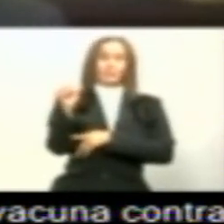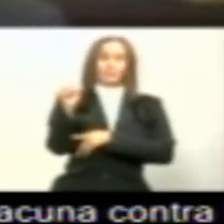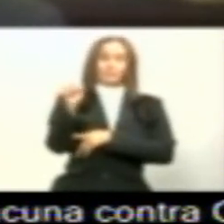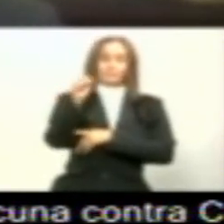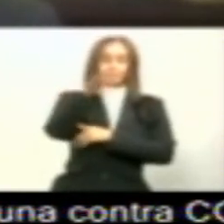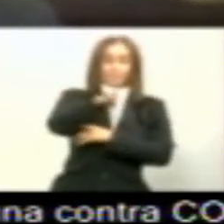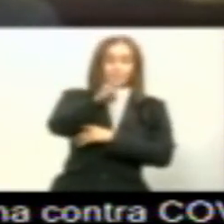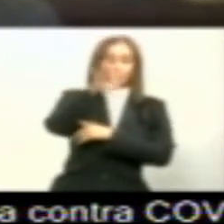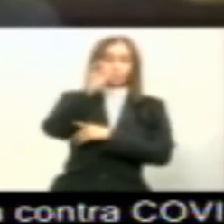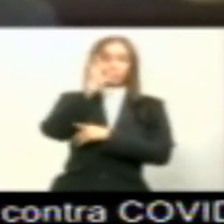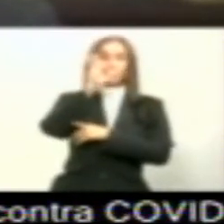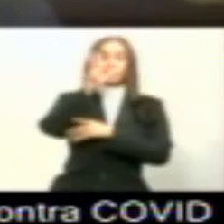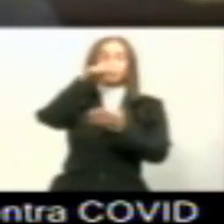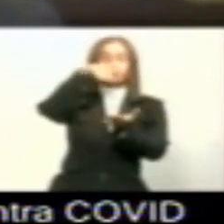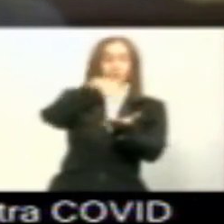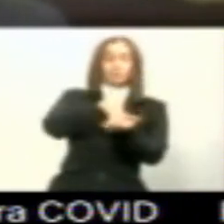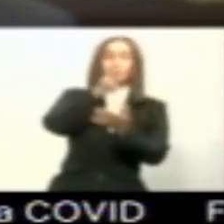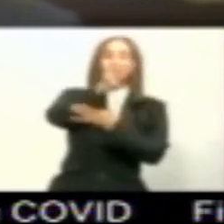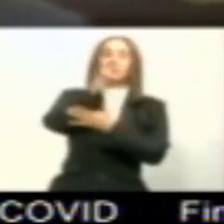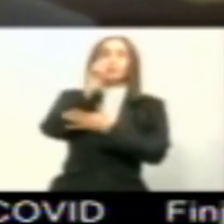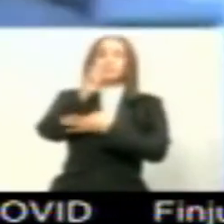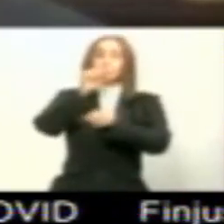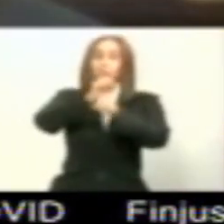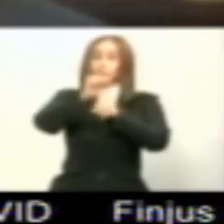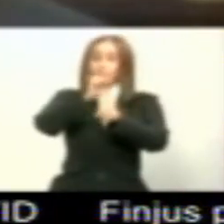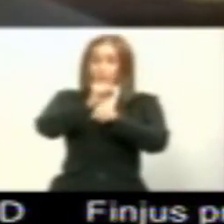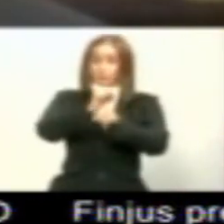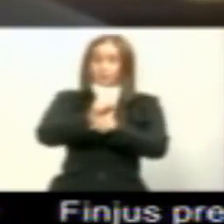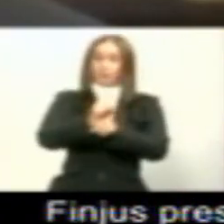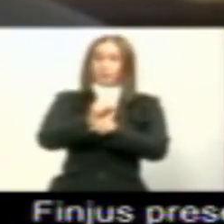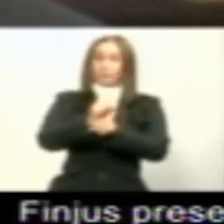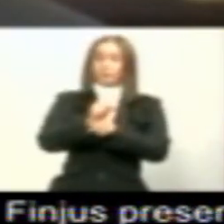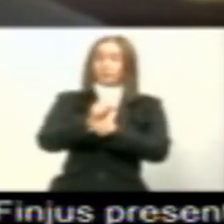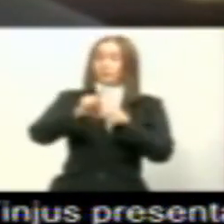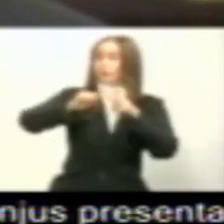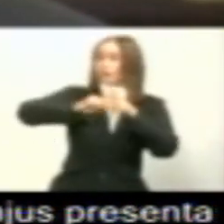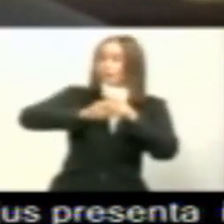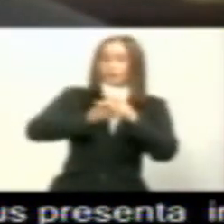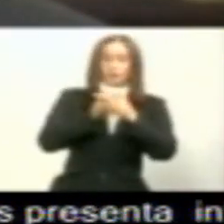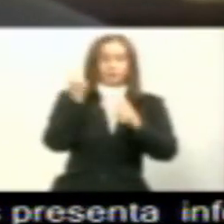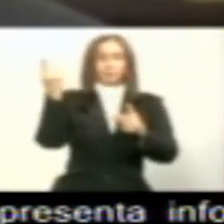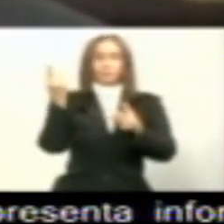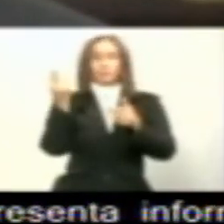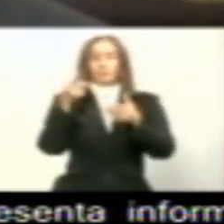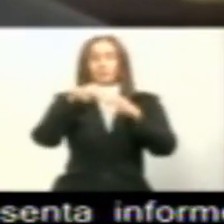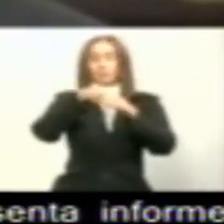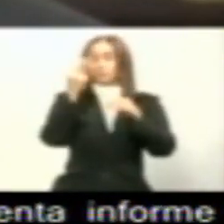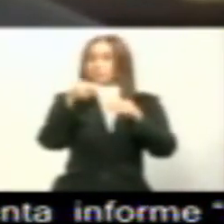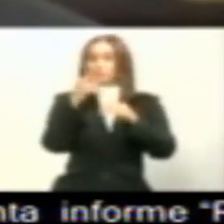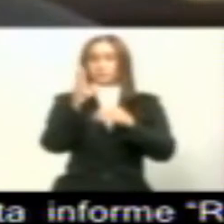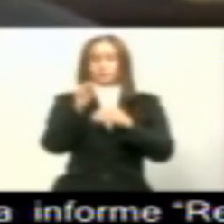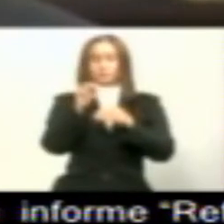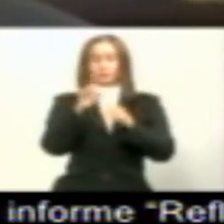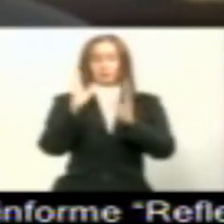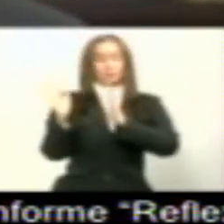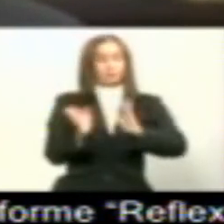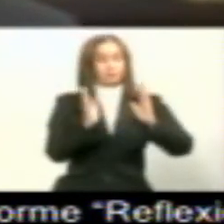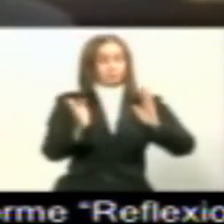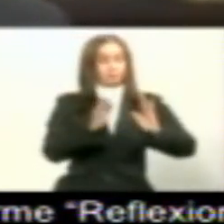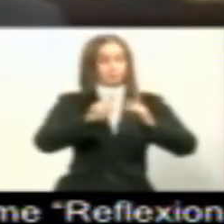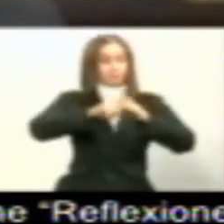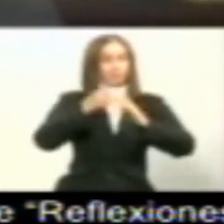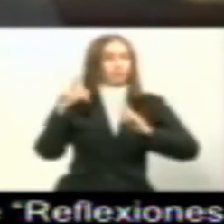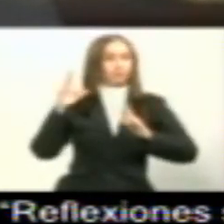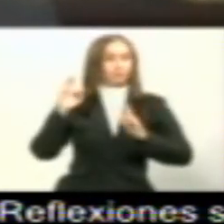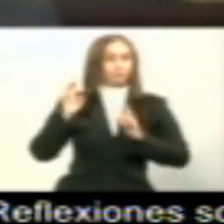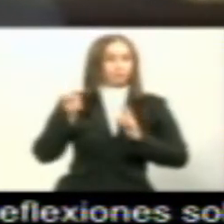se encontraron 3.238 empleados y todavía no se ha empezado el proceso de eficiencia que estaba planificado a partir de enero.